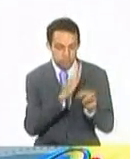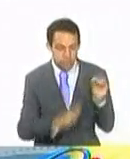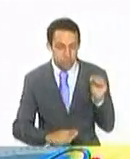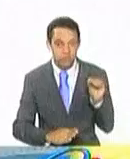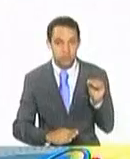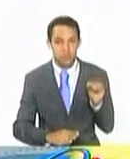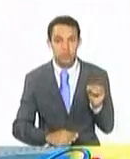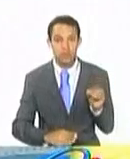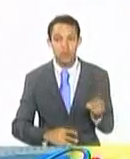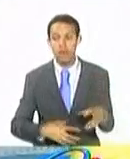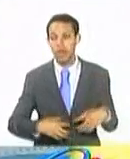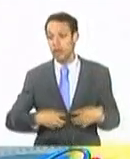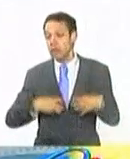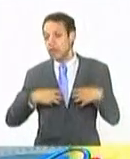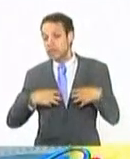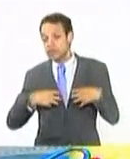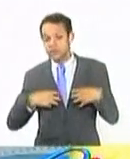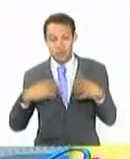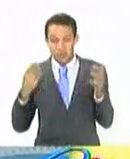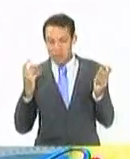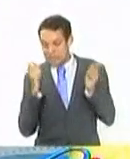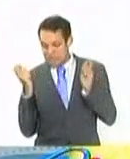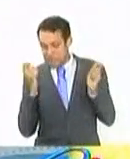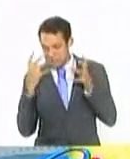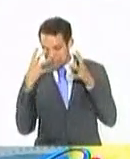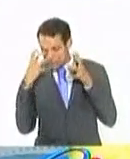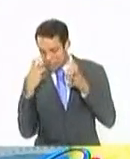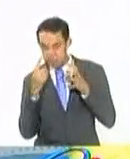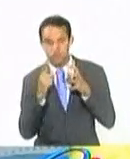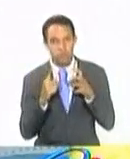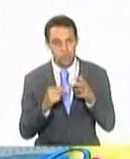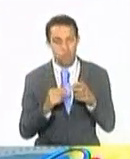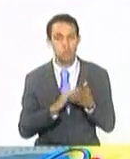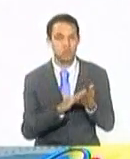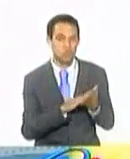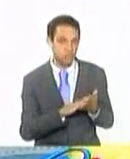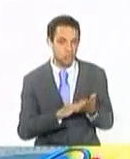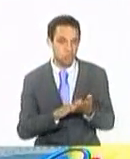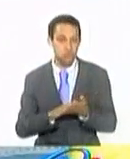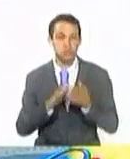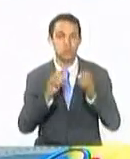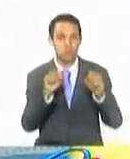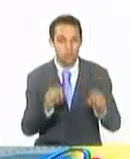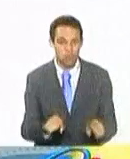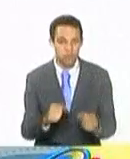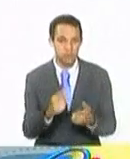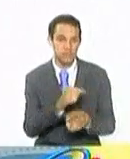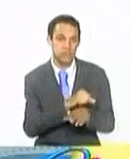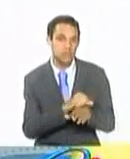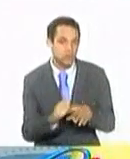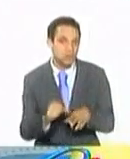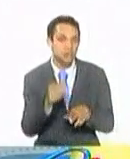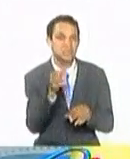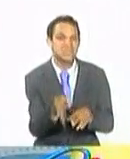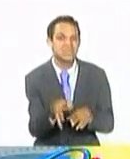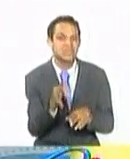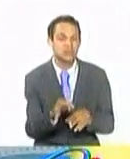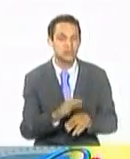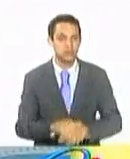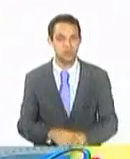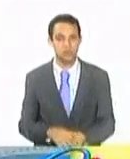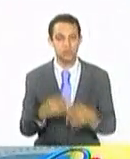mente a eso Señora tiene la oportunidad de solucionar el problema de su cáncer con una cirugía